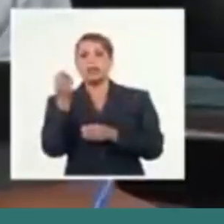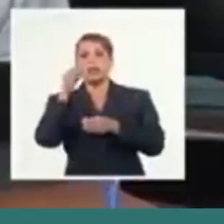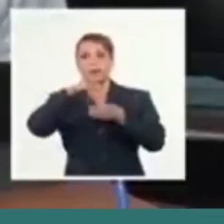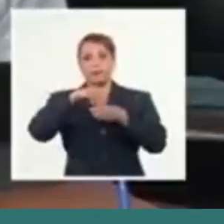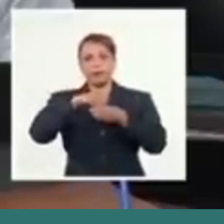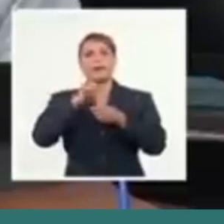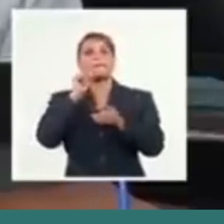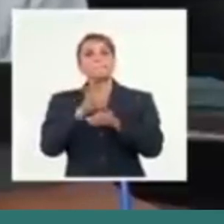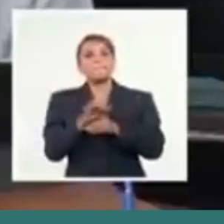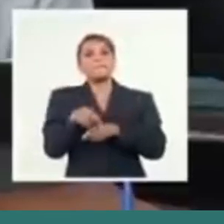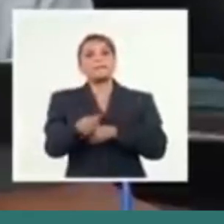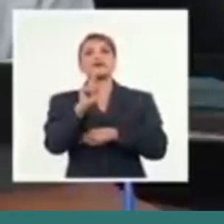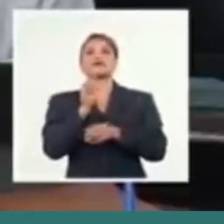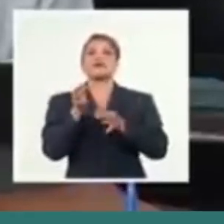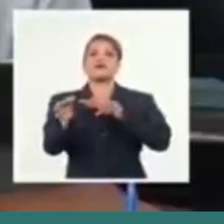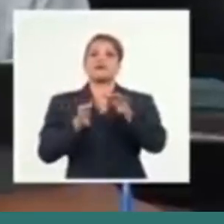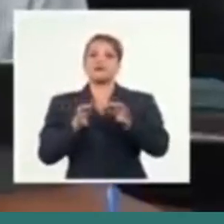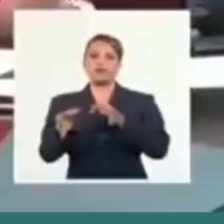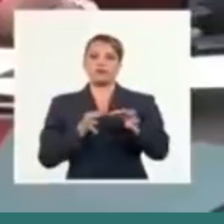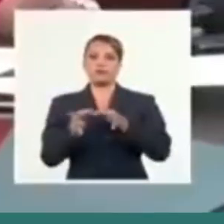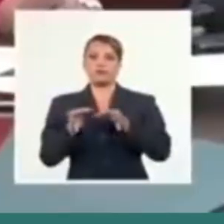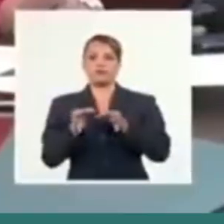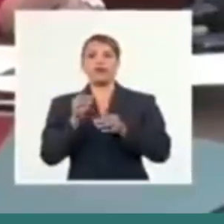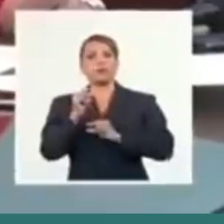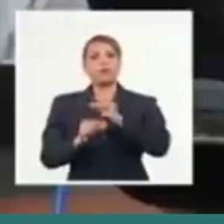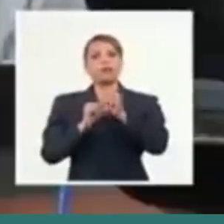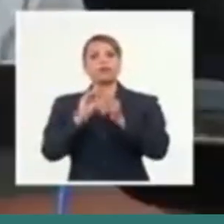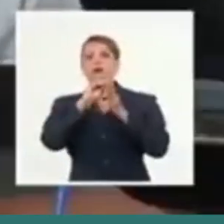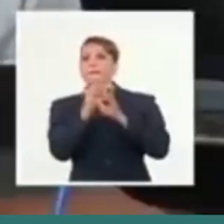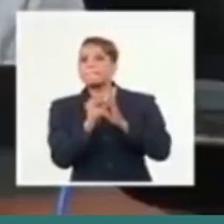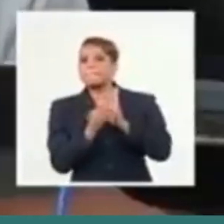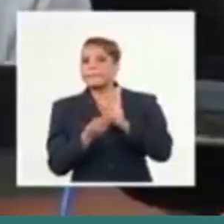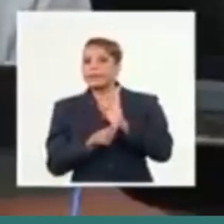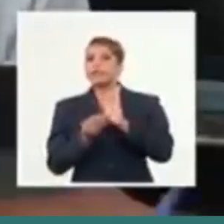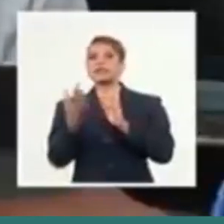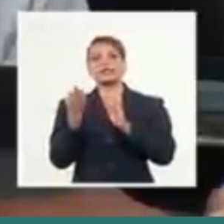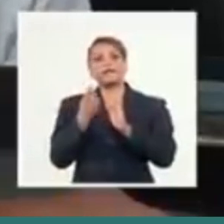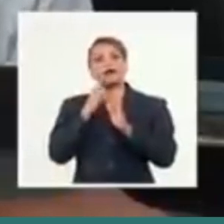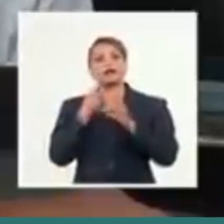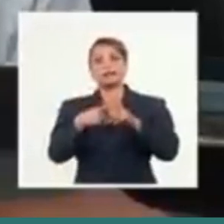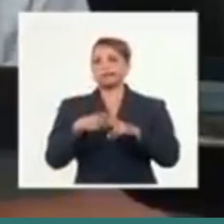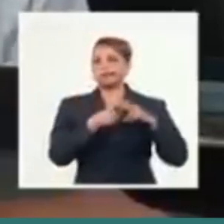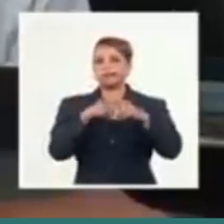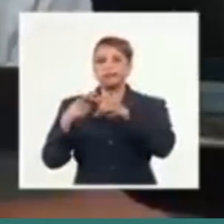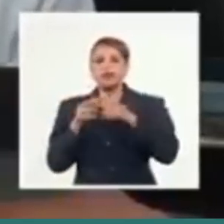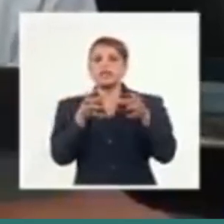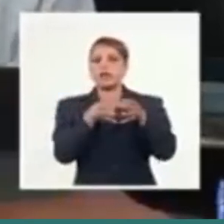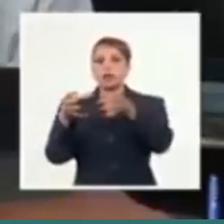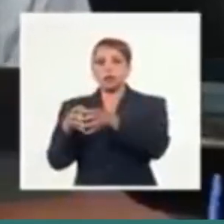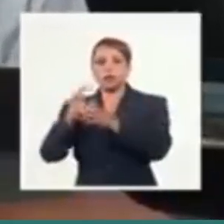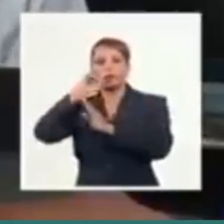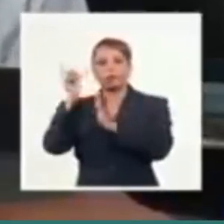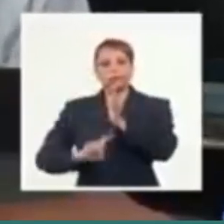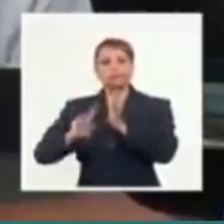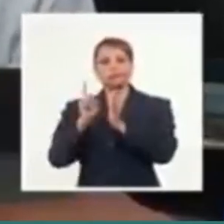financiamiento empiezan a entrar ahora. Ya están entrando piezas, componentes necesarios para los mantenimientos de grupos electrógenos,